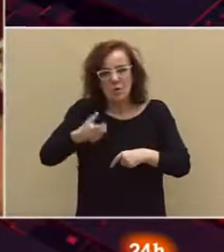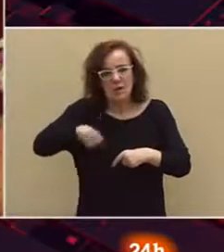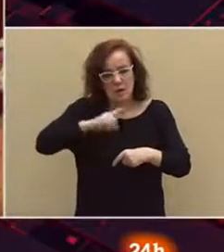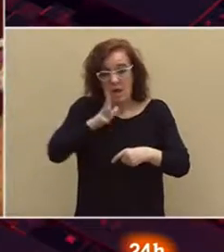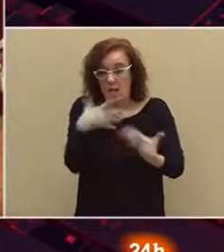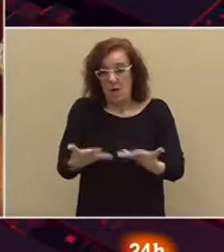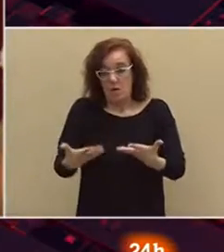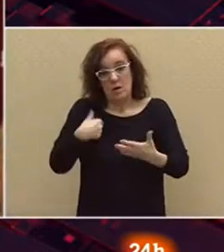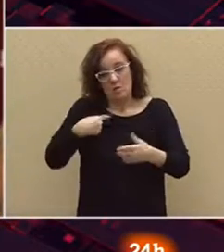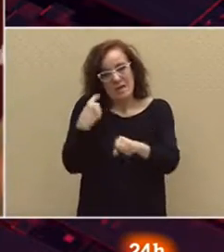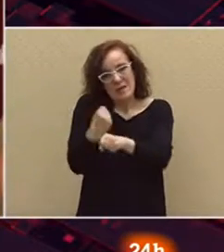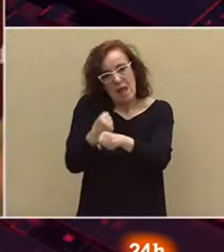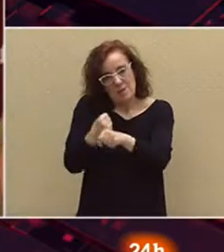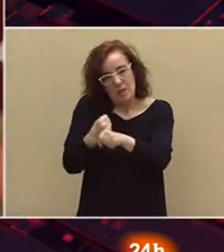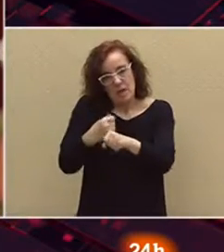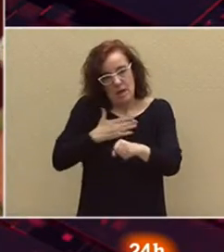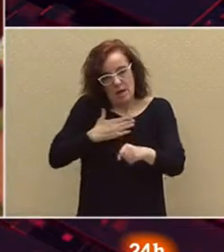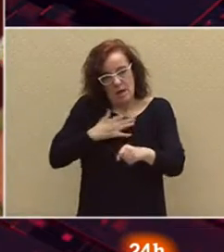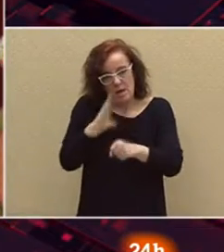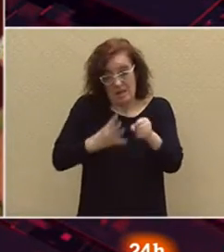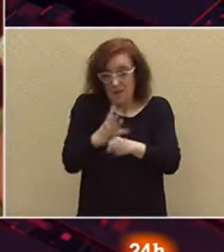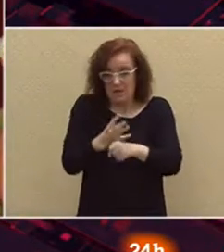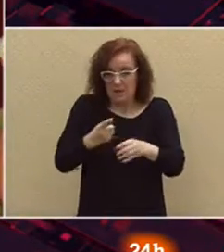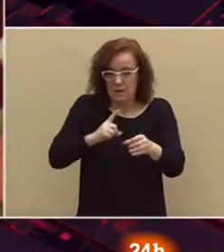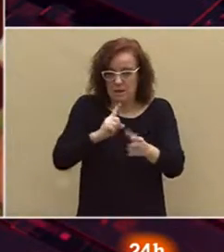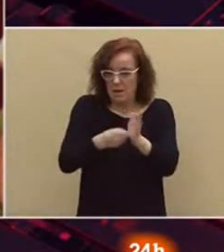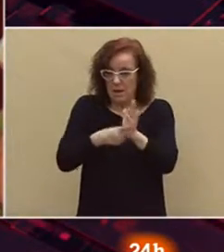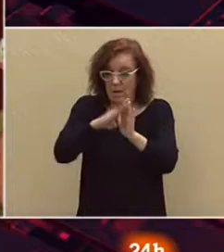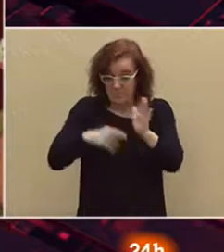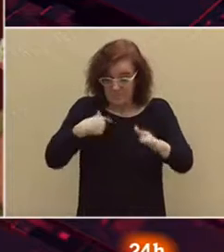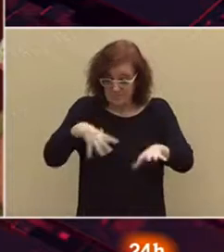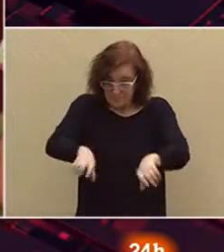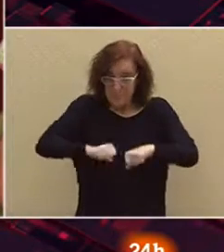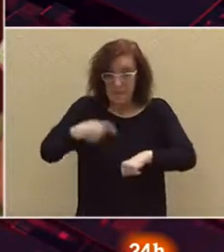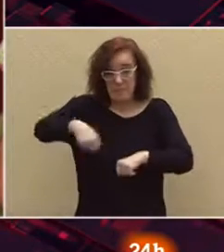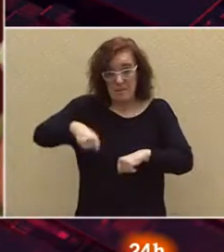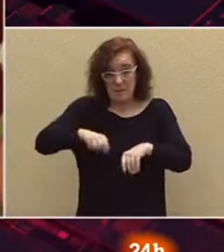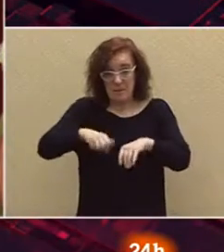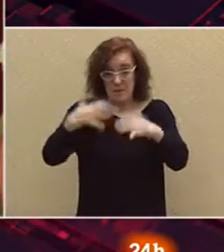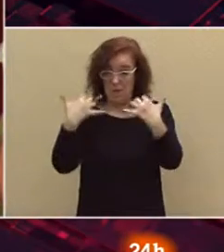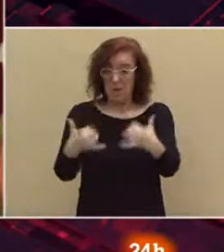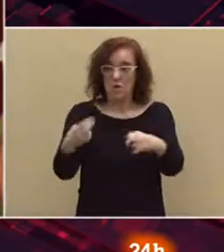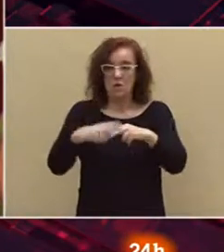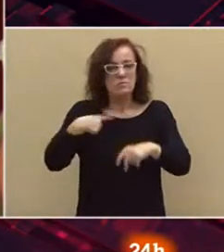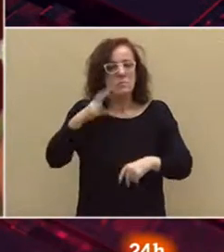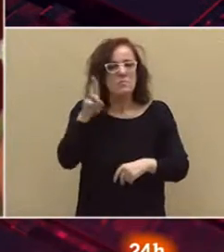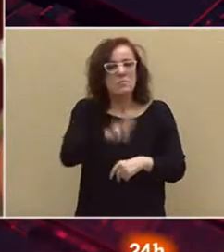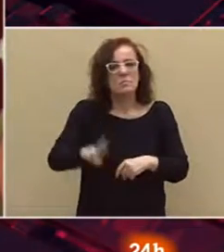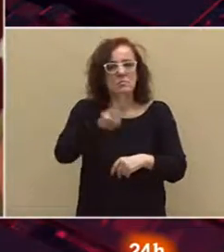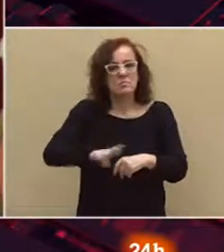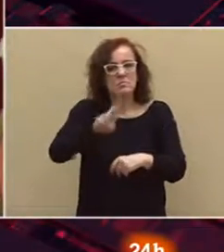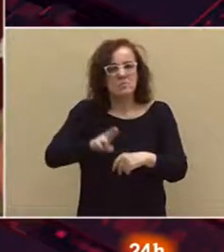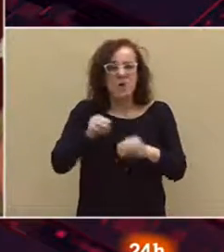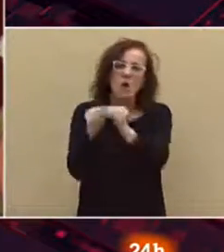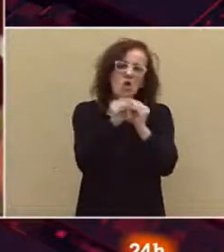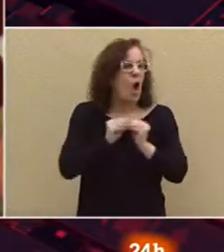tarea legislativa. Señorías, desde que asumí la presidencia del Congreso he insistido en la bondad del consenso, en